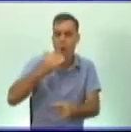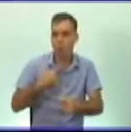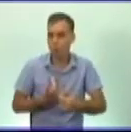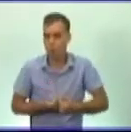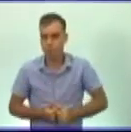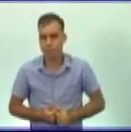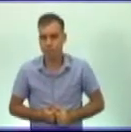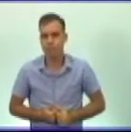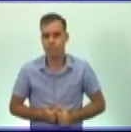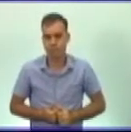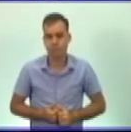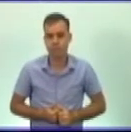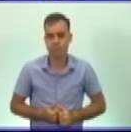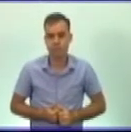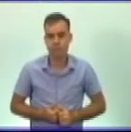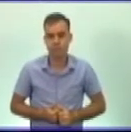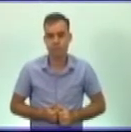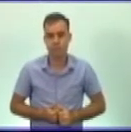esta relación.